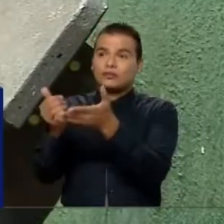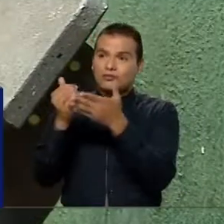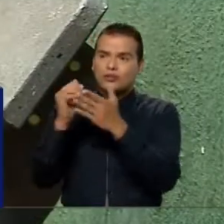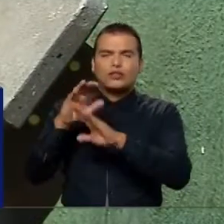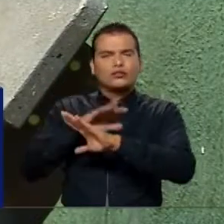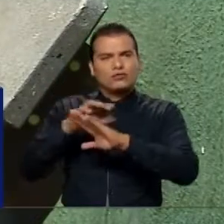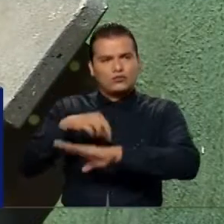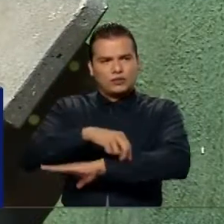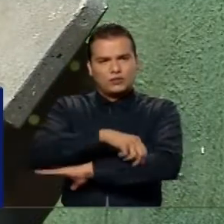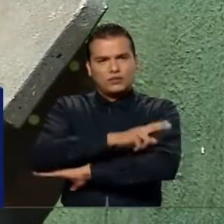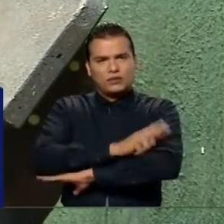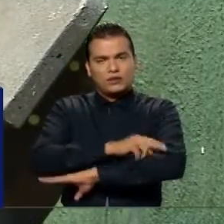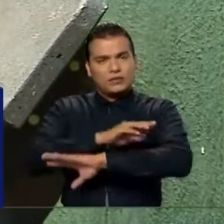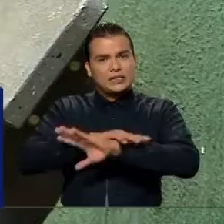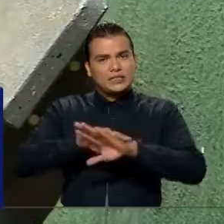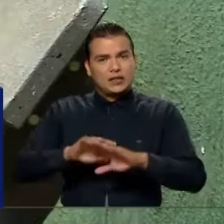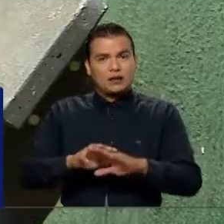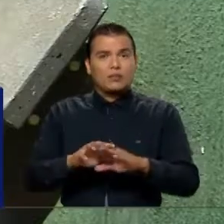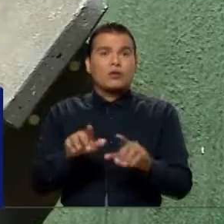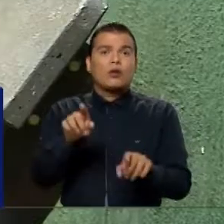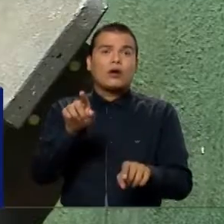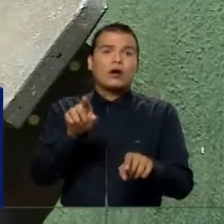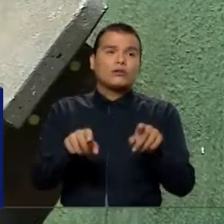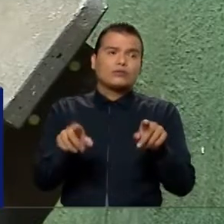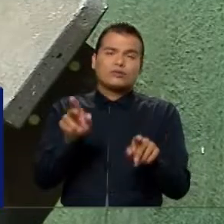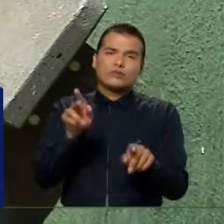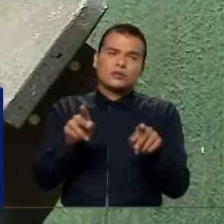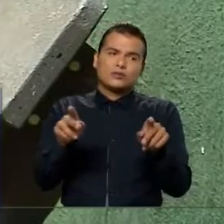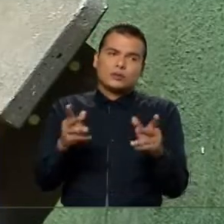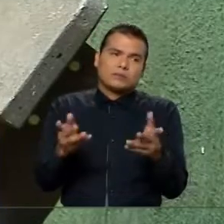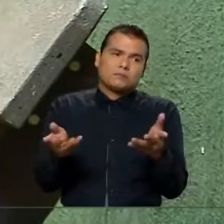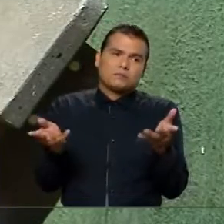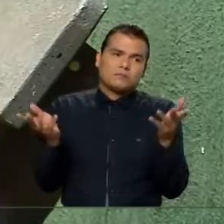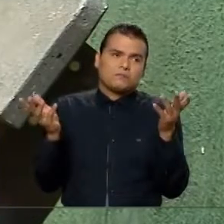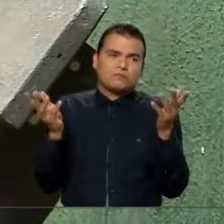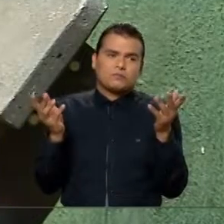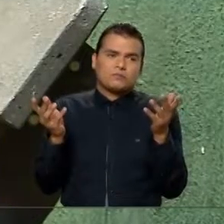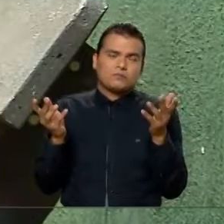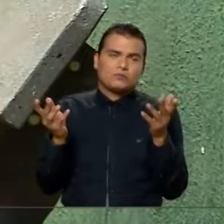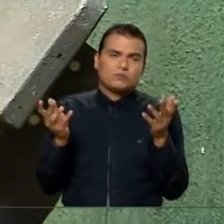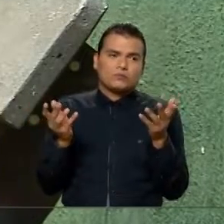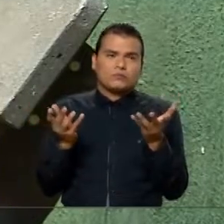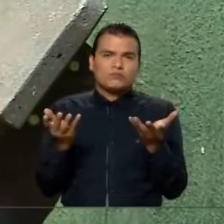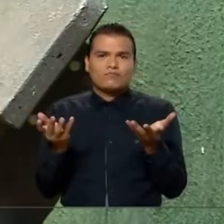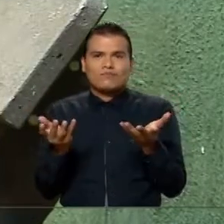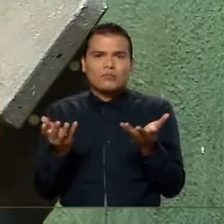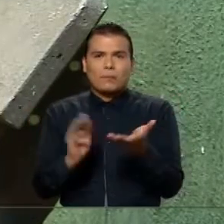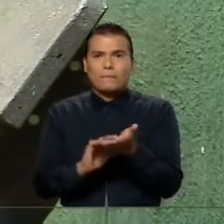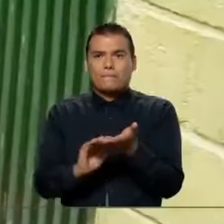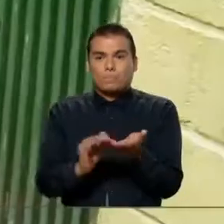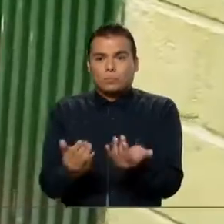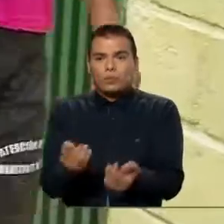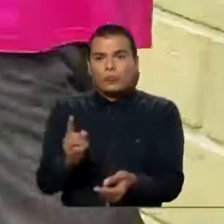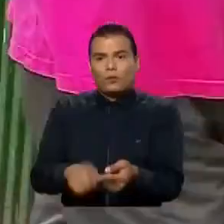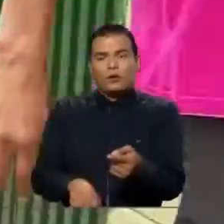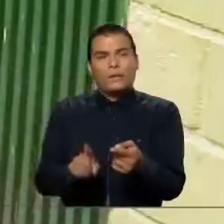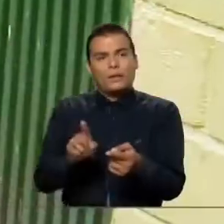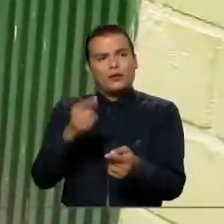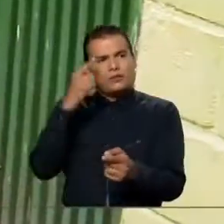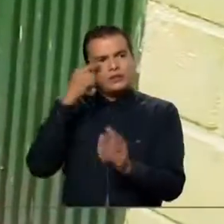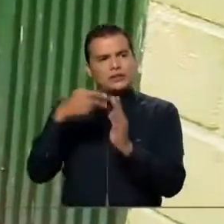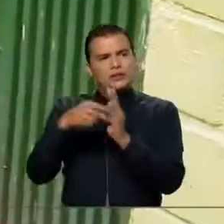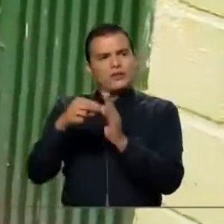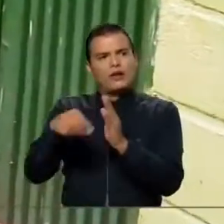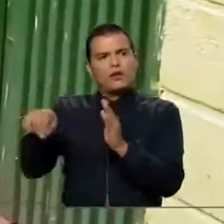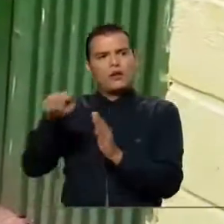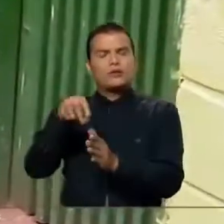que es necesario comprender que hay personas que no quieren o no pueden dejar de estar en la calle en este momento, pero que aún así no dejan de ser